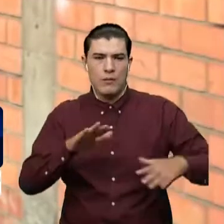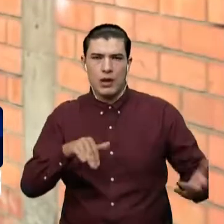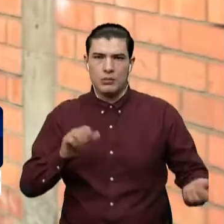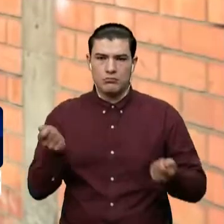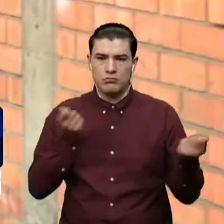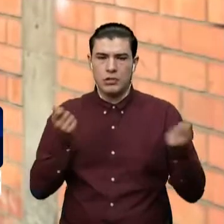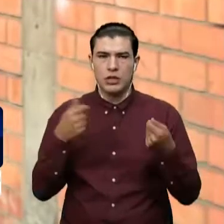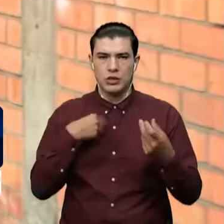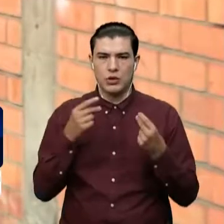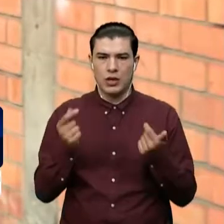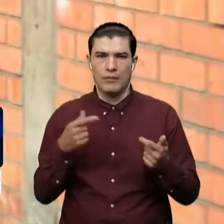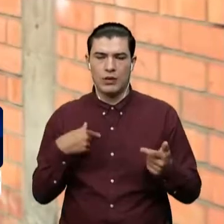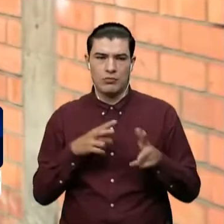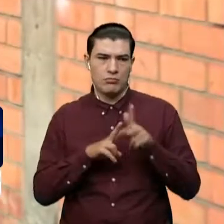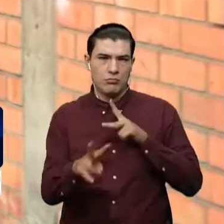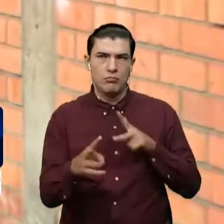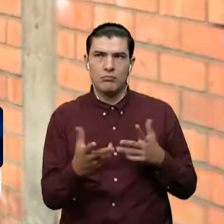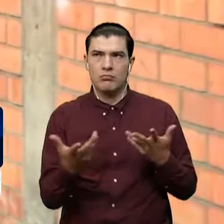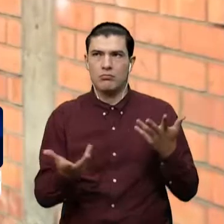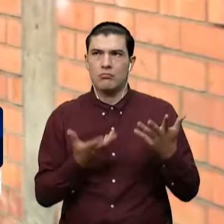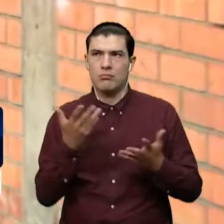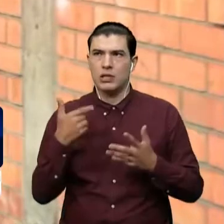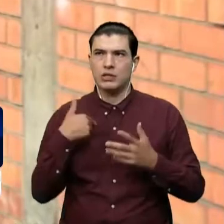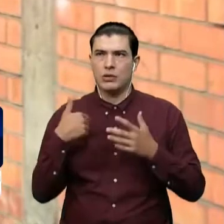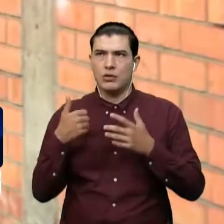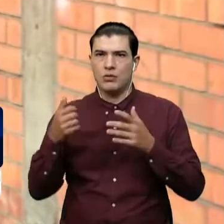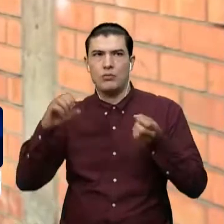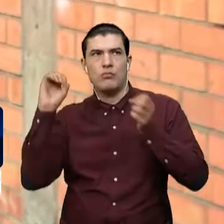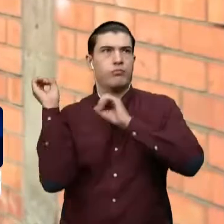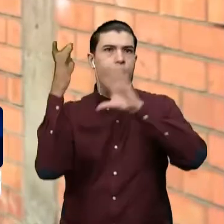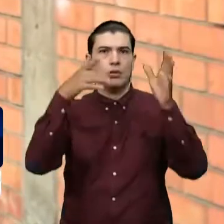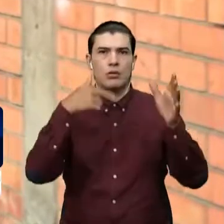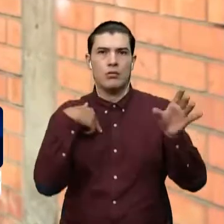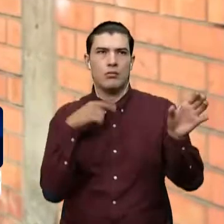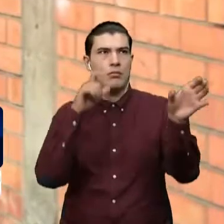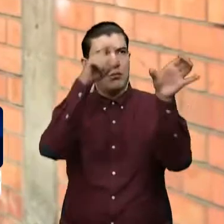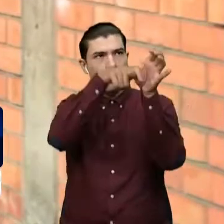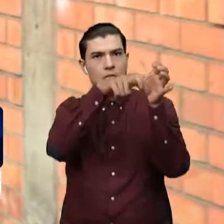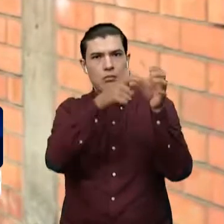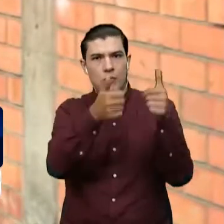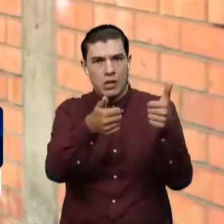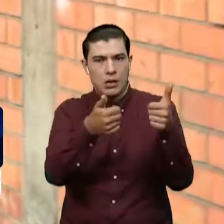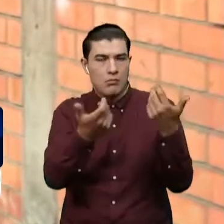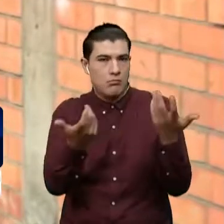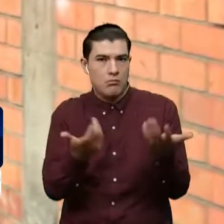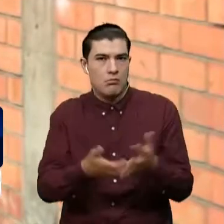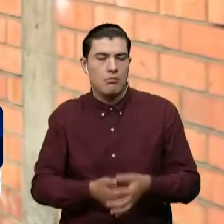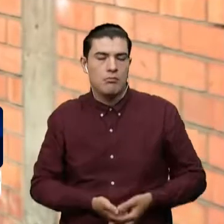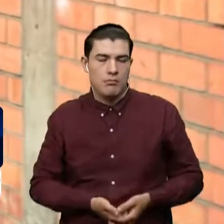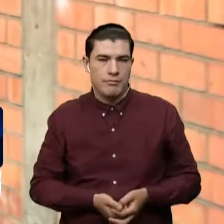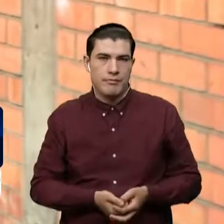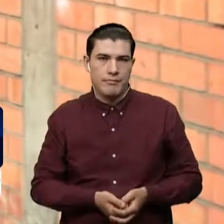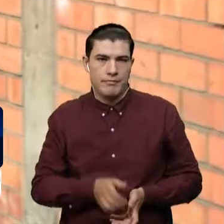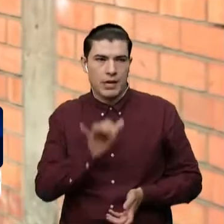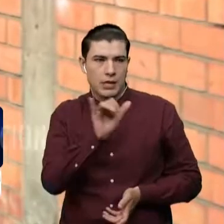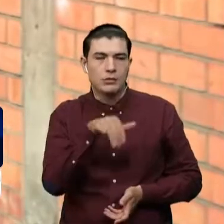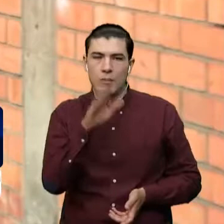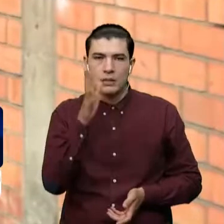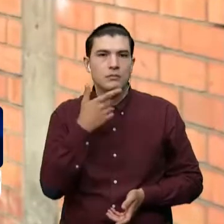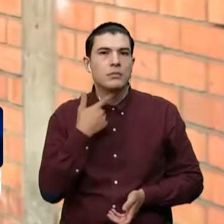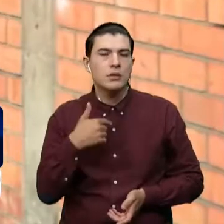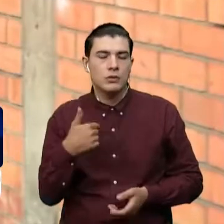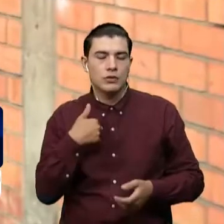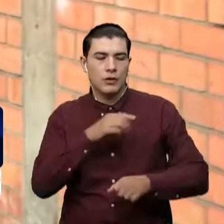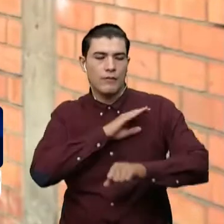soy rápido y veloz tengo un buen tiro tengo una buena entrada al aro y pues es objeto es